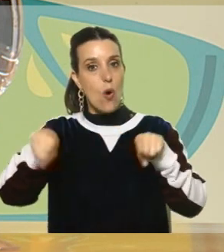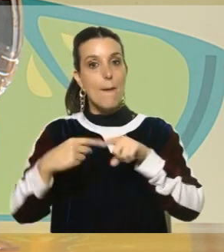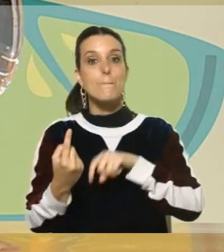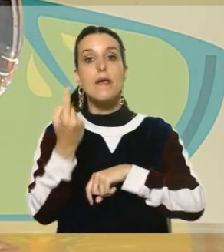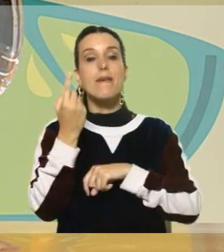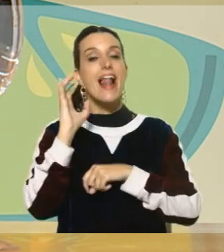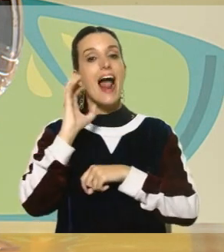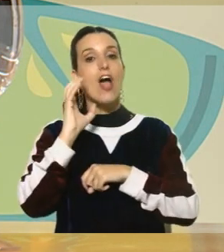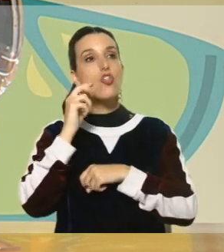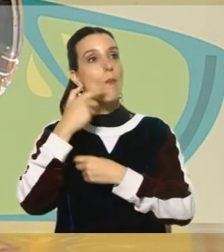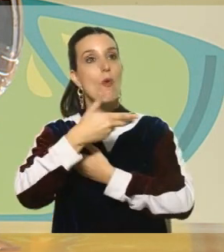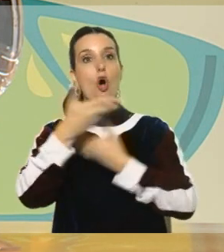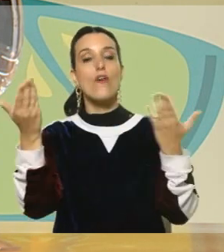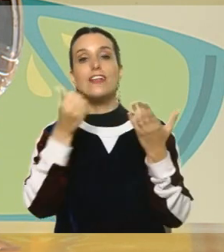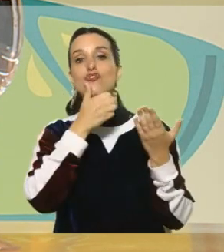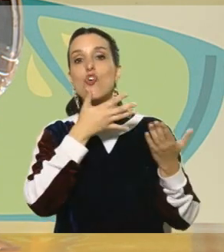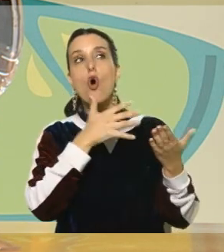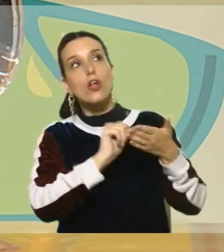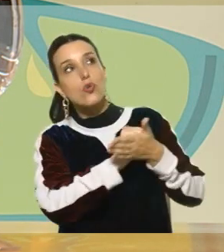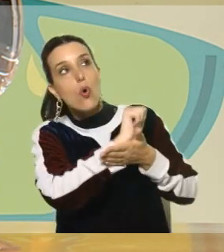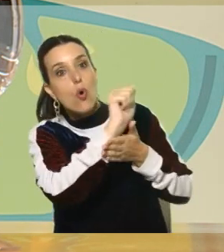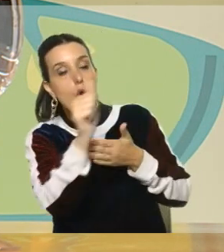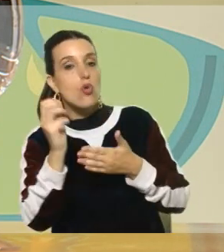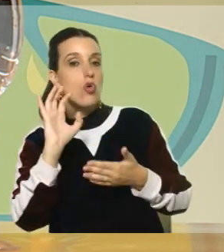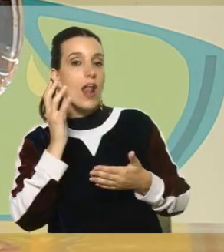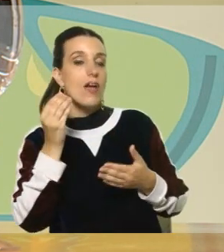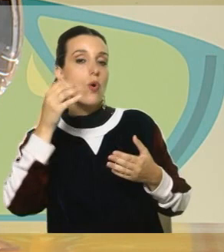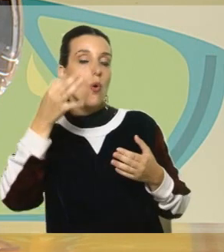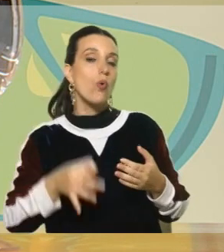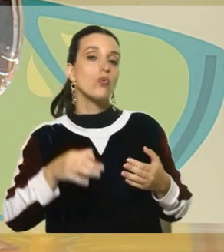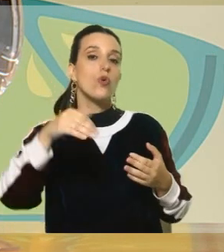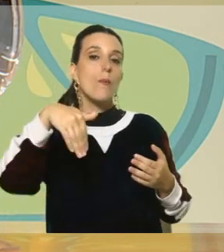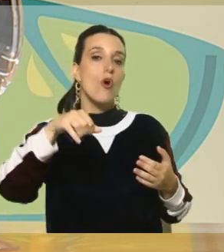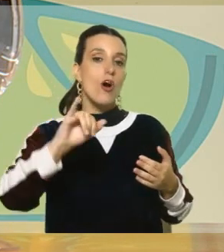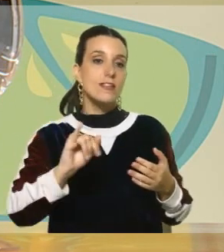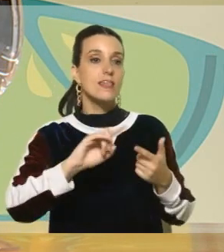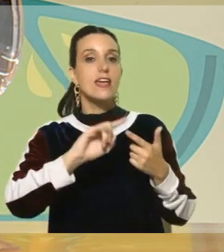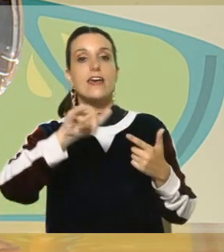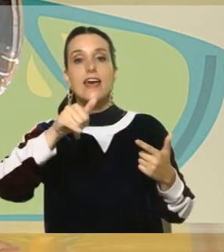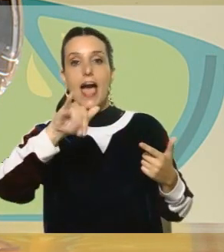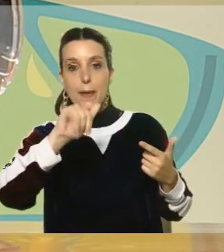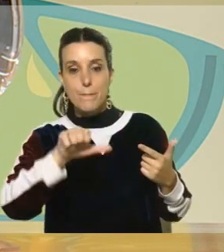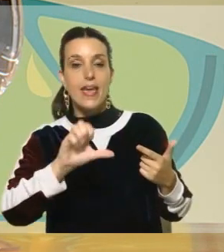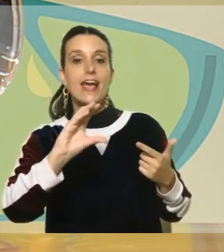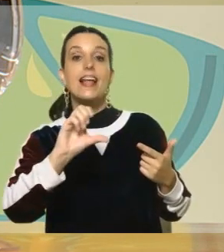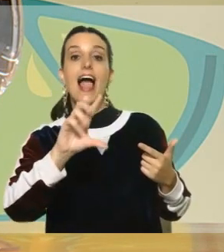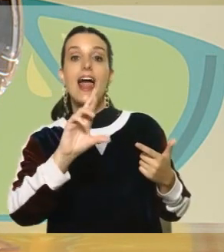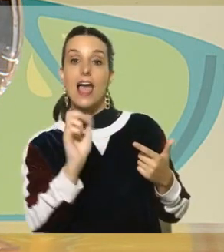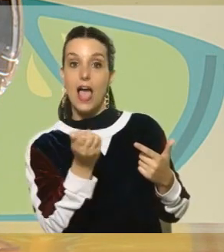radio plantea historia de la radio en Uruguay, donde ahí estaremos con Mónica Marona y con Jaime Clara,